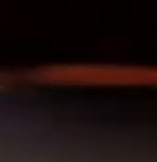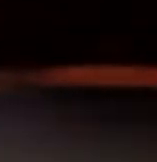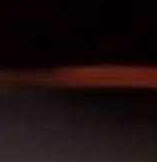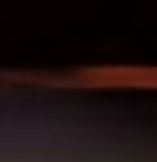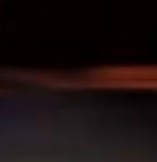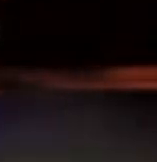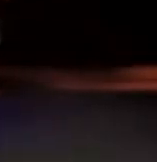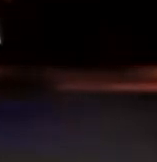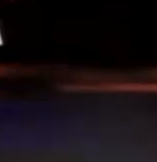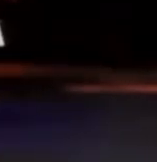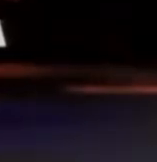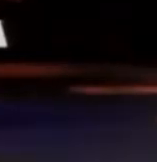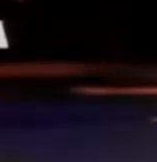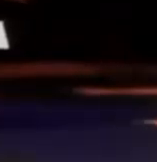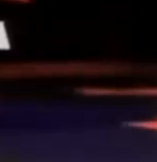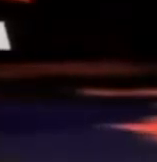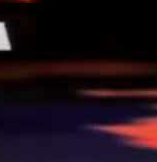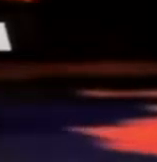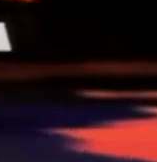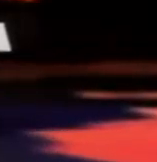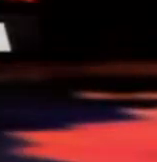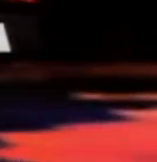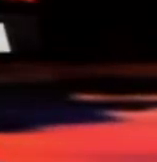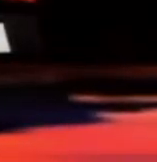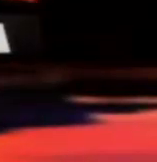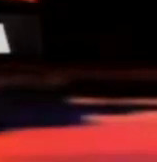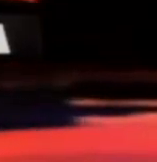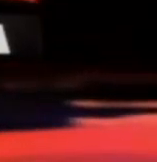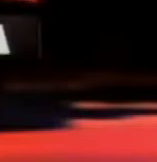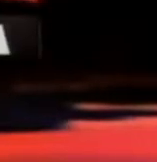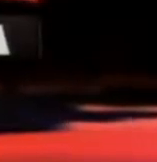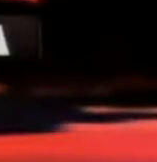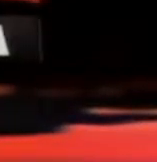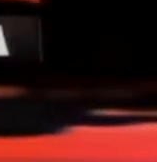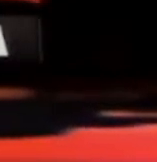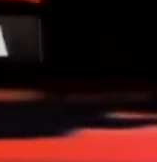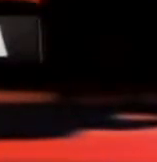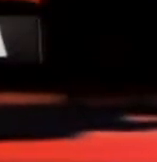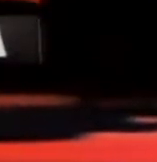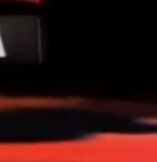télérama noticias presenta su segmento entrevista